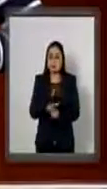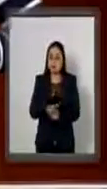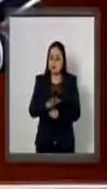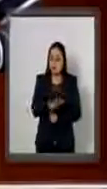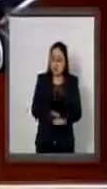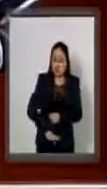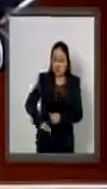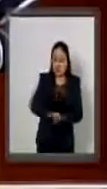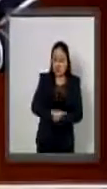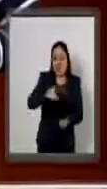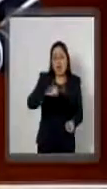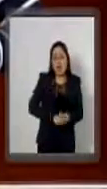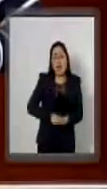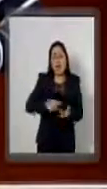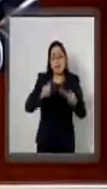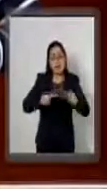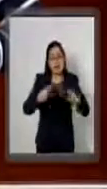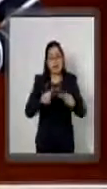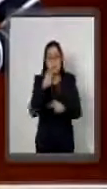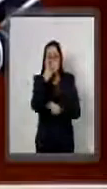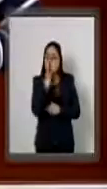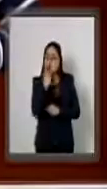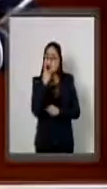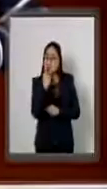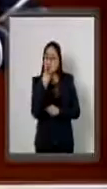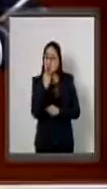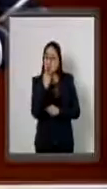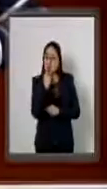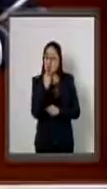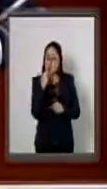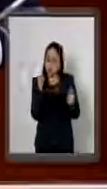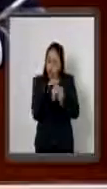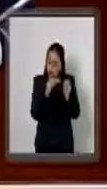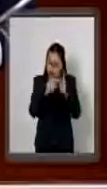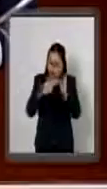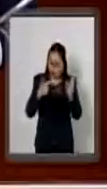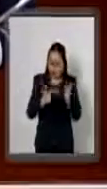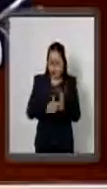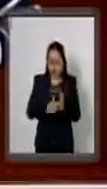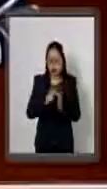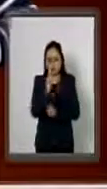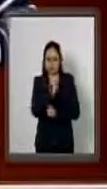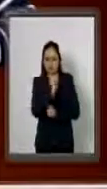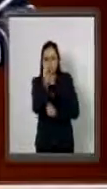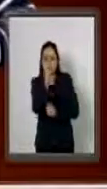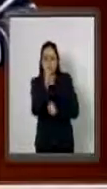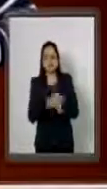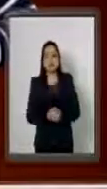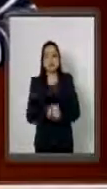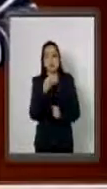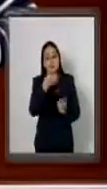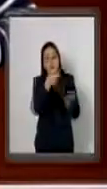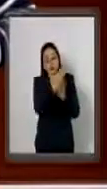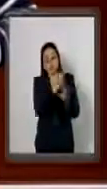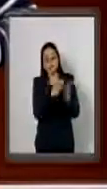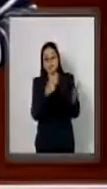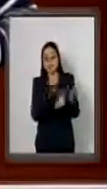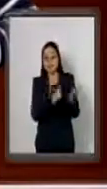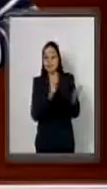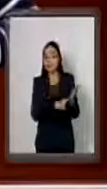civil, disciplinado y profesional. Este precepto constitucional